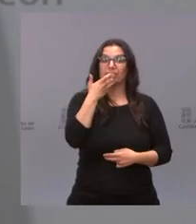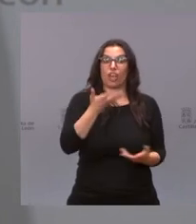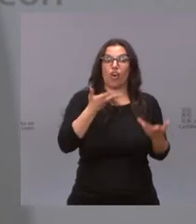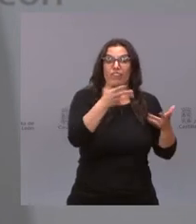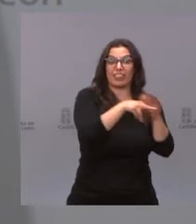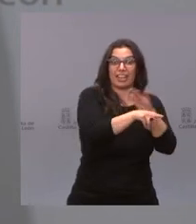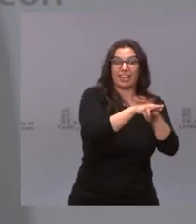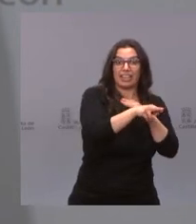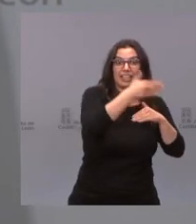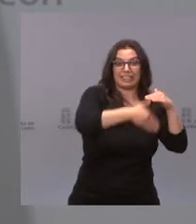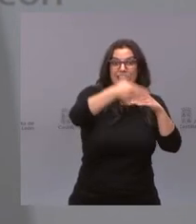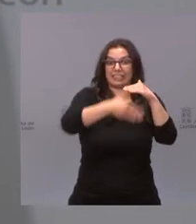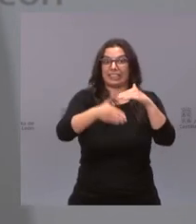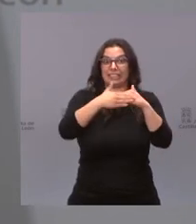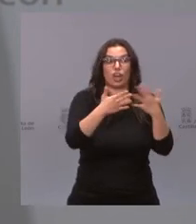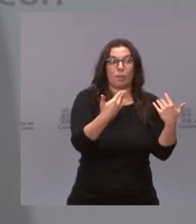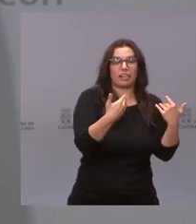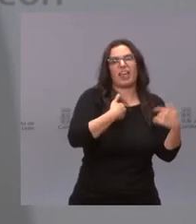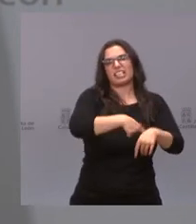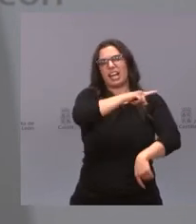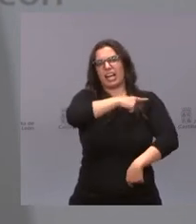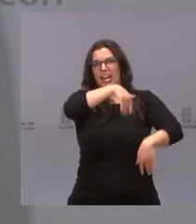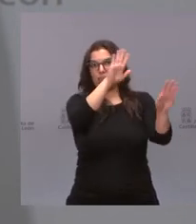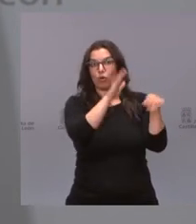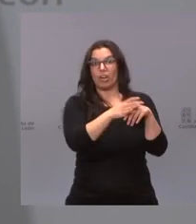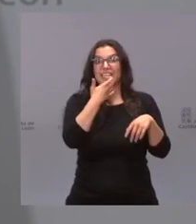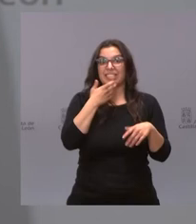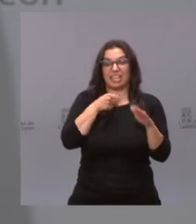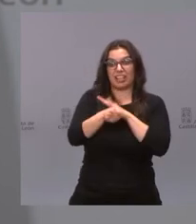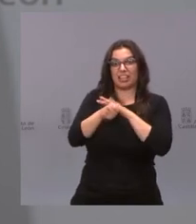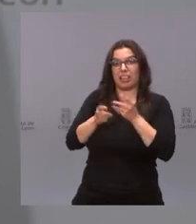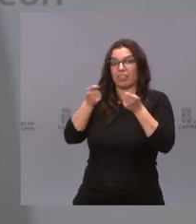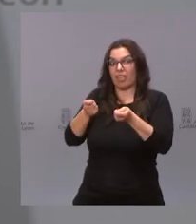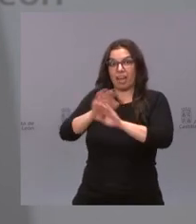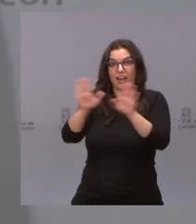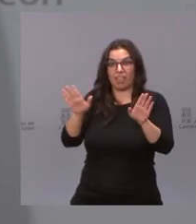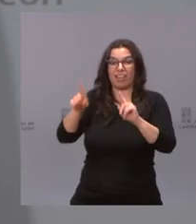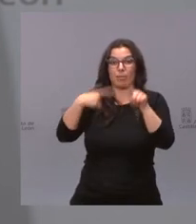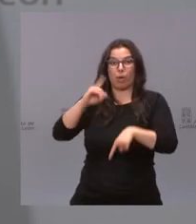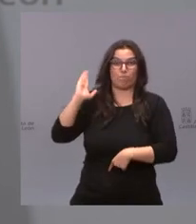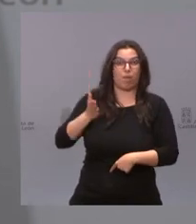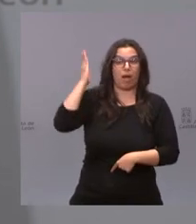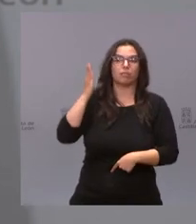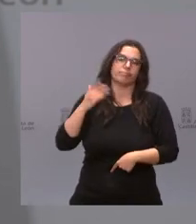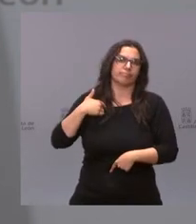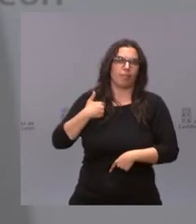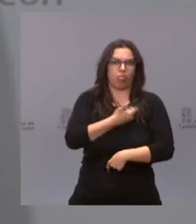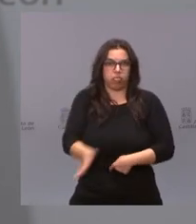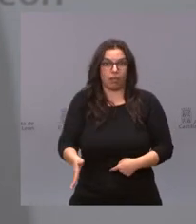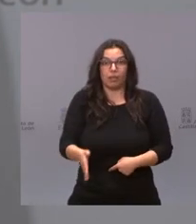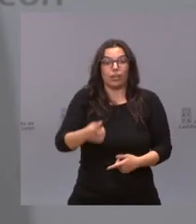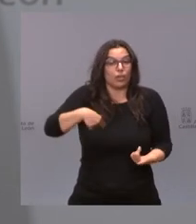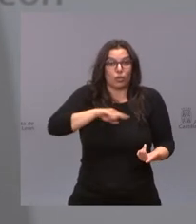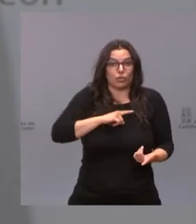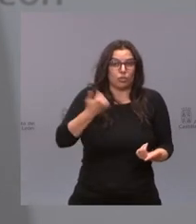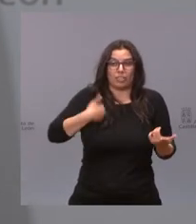exagerado. Y si uno pone medios y fracasa, es que es un inútil. Nosotros la posibilidad de éxito en la gestión de la pandemia es cero. Esto ya lo